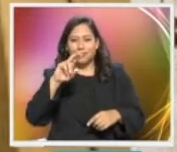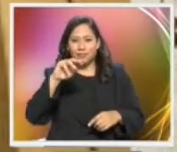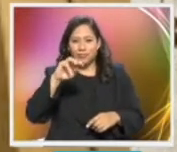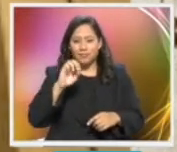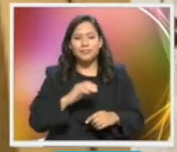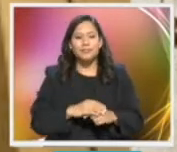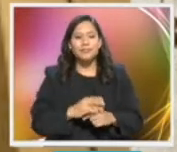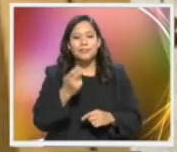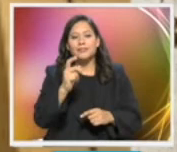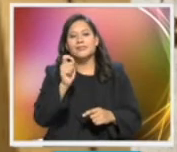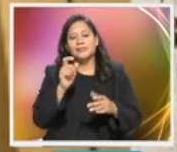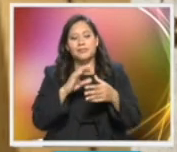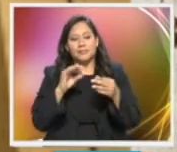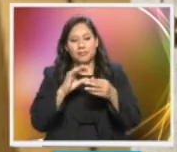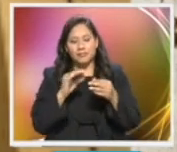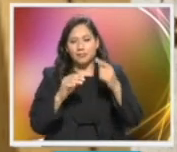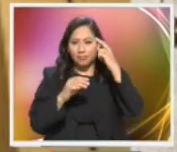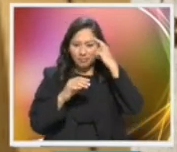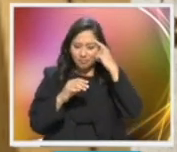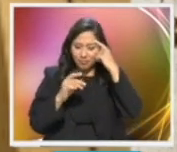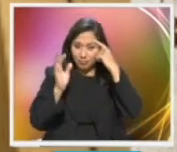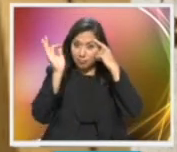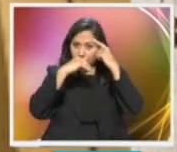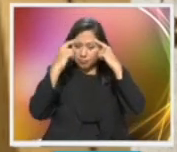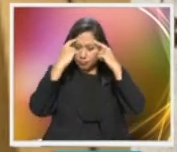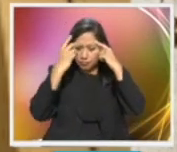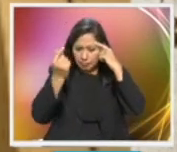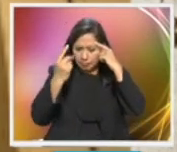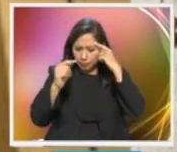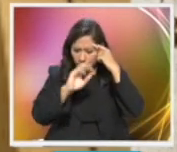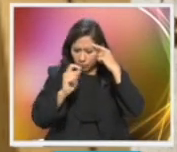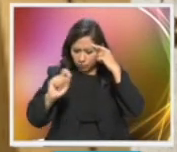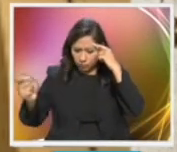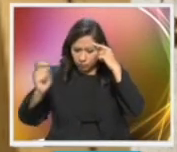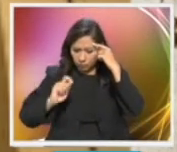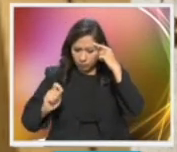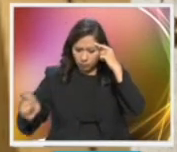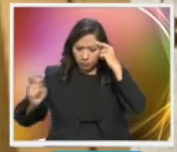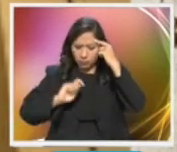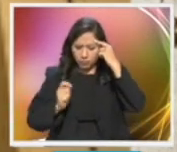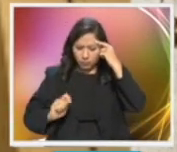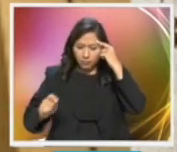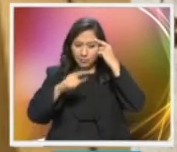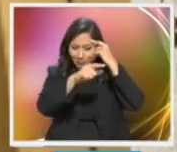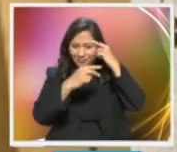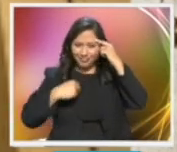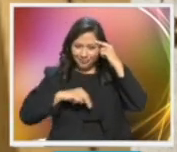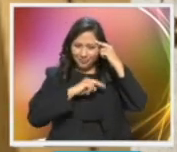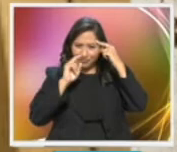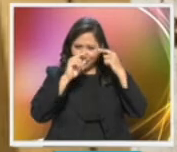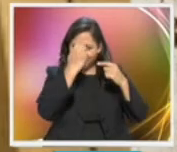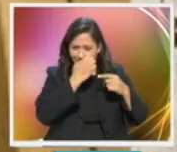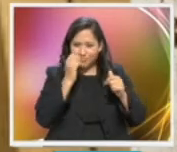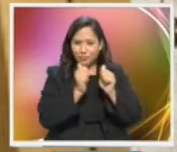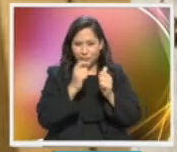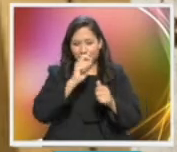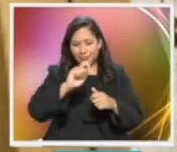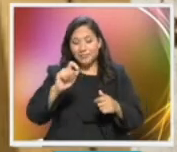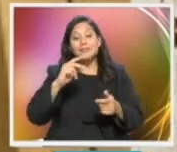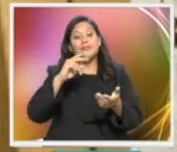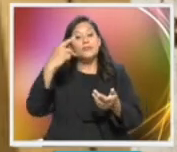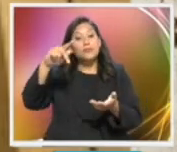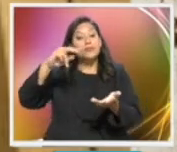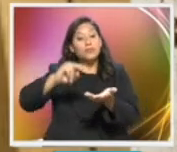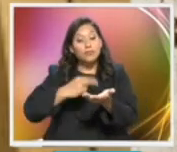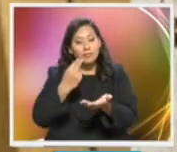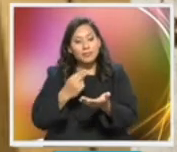da referencia de este pensamiento tan ágil, tan acelerado que nosotros podemos estar viendo. Otra cosa que es importante en la firma es